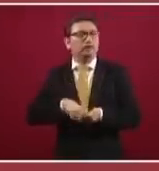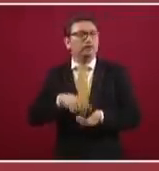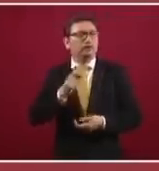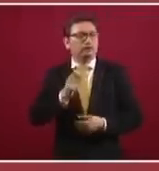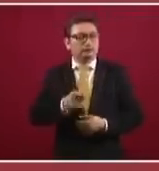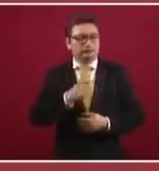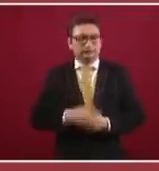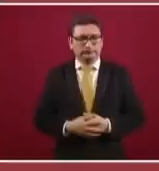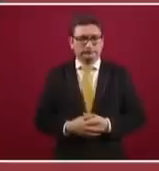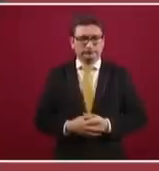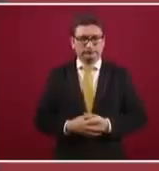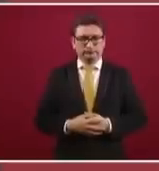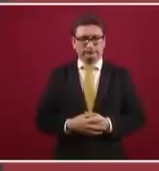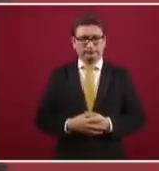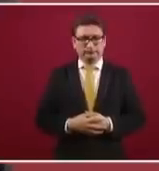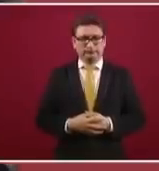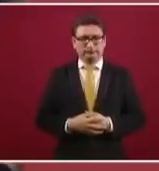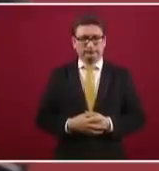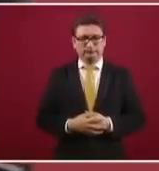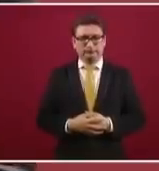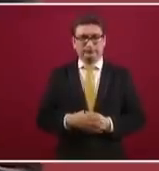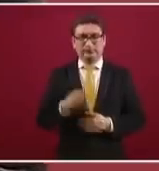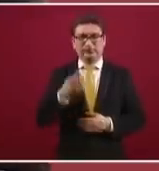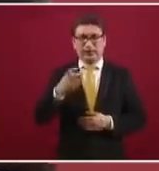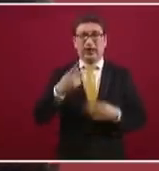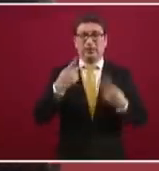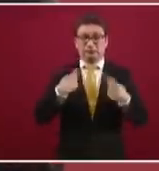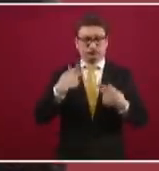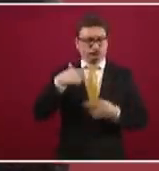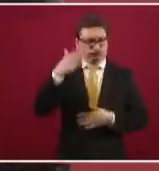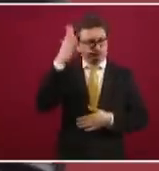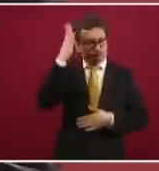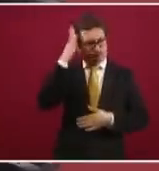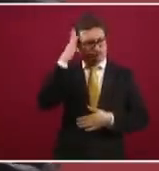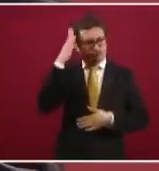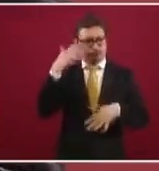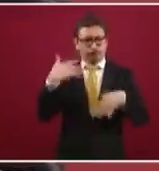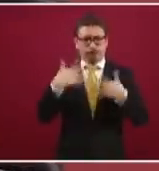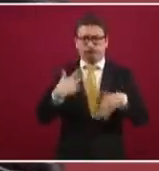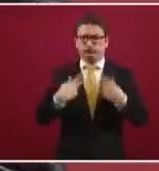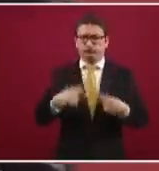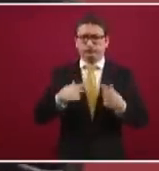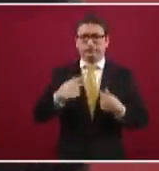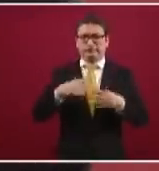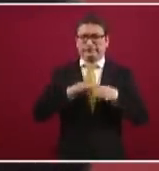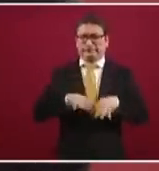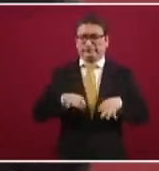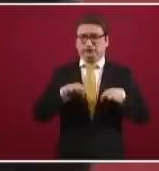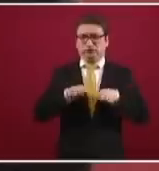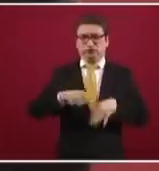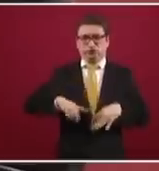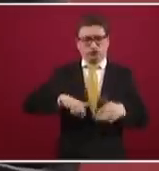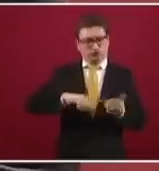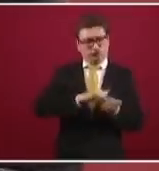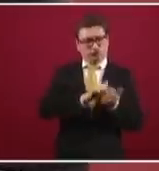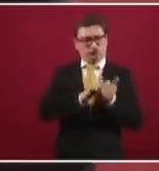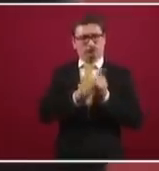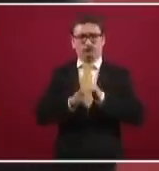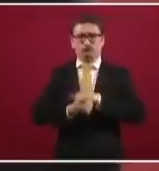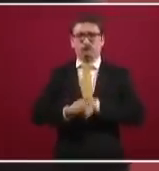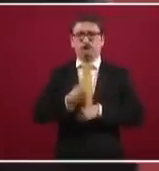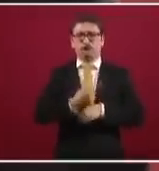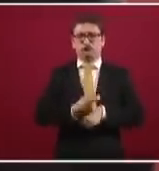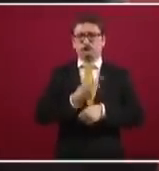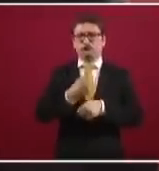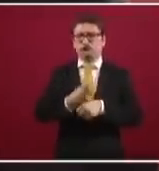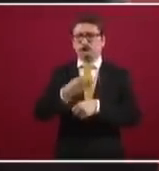nuestros héroes de las tres transformaciones, y en un muro, un día les voy a invitar,